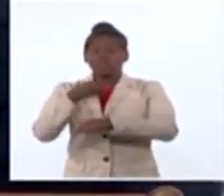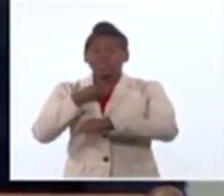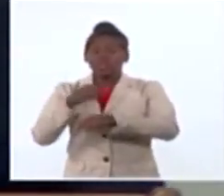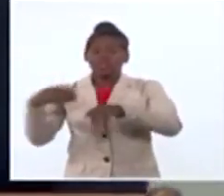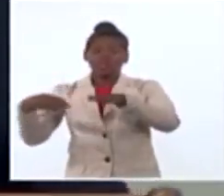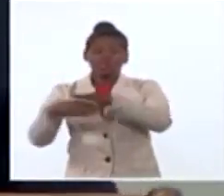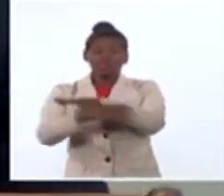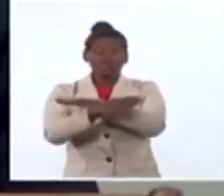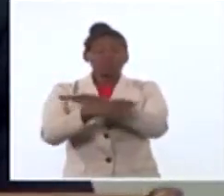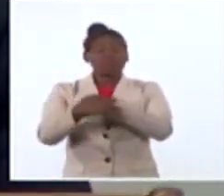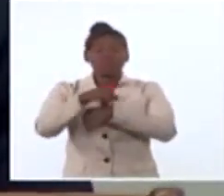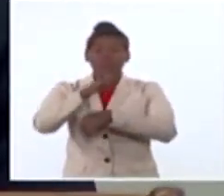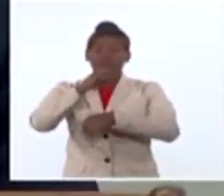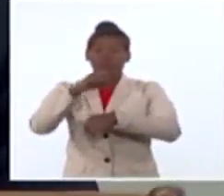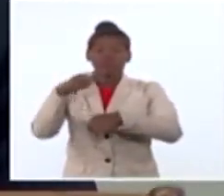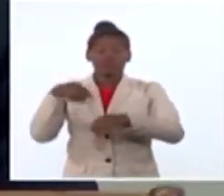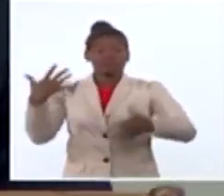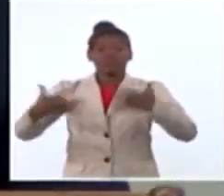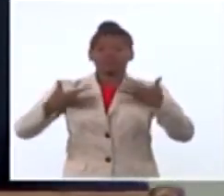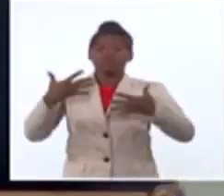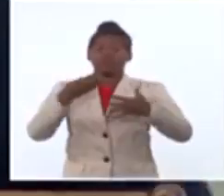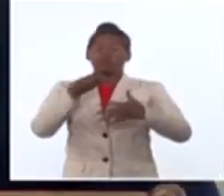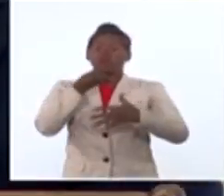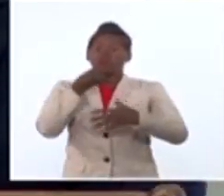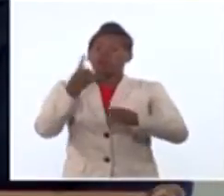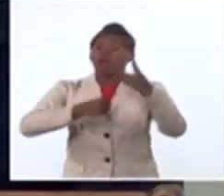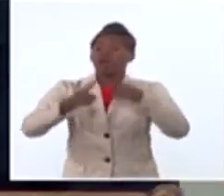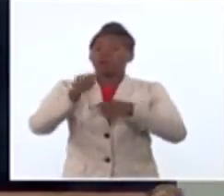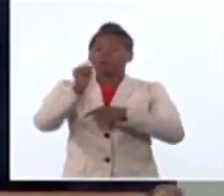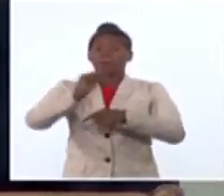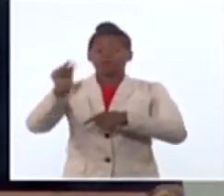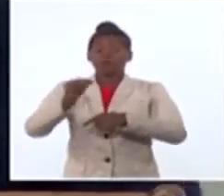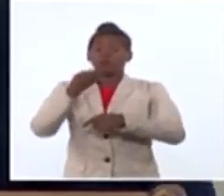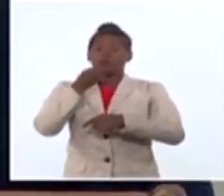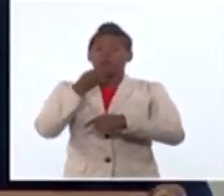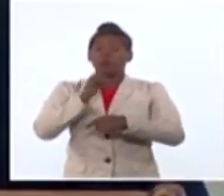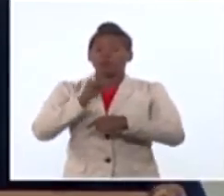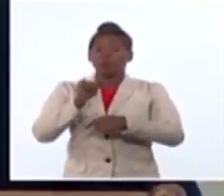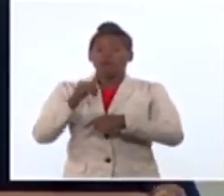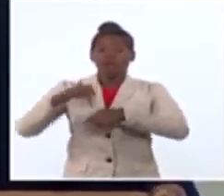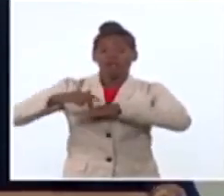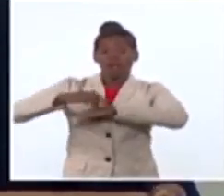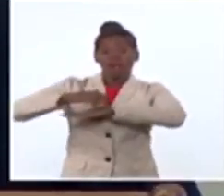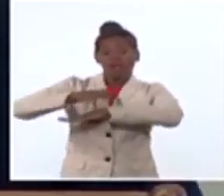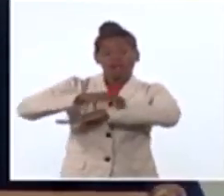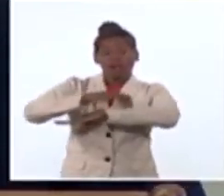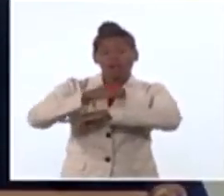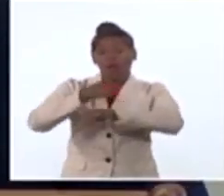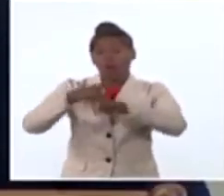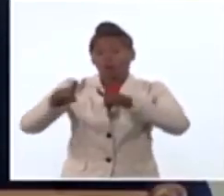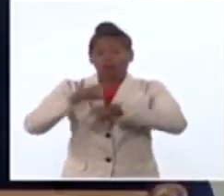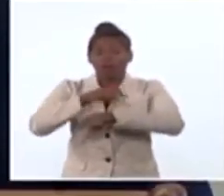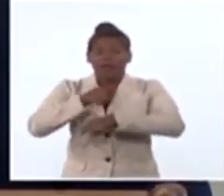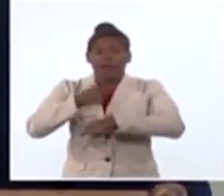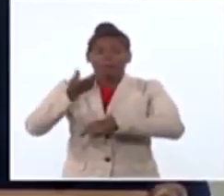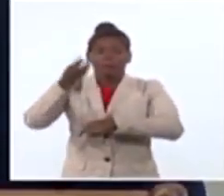Florida, sino en la selva del Darién y otras rutas de migración